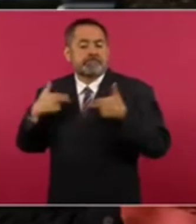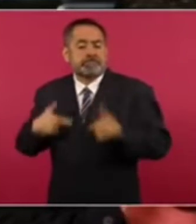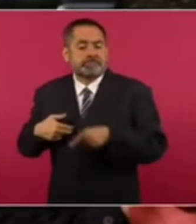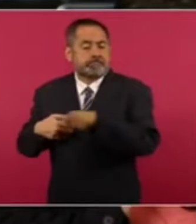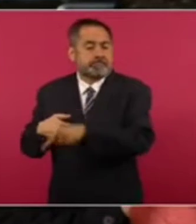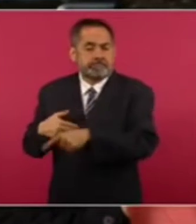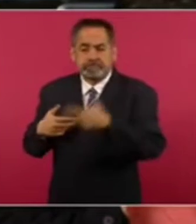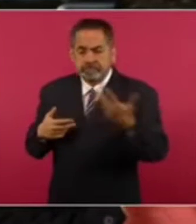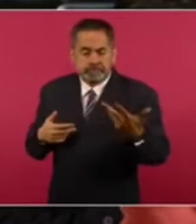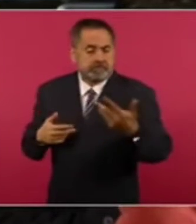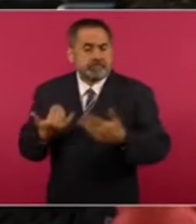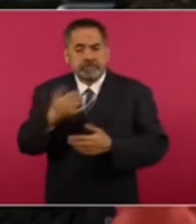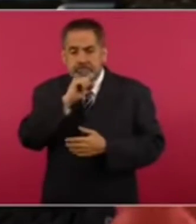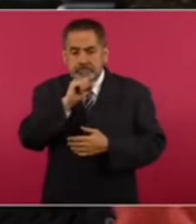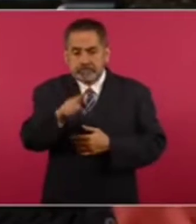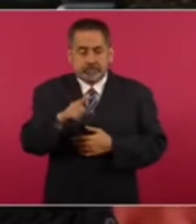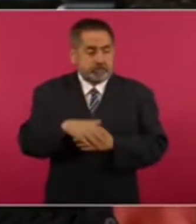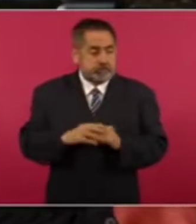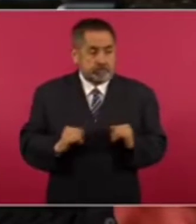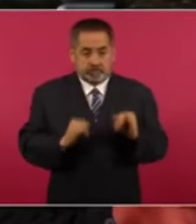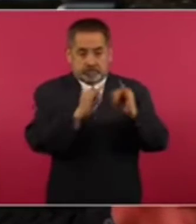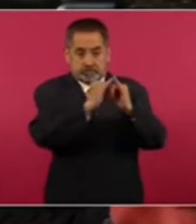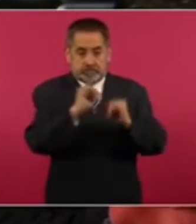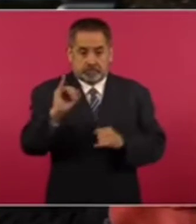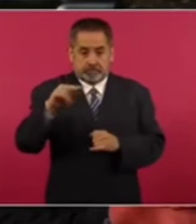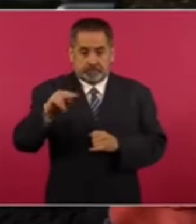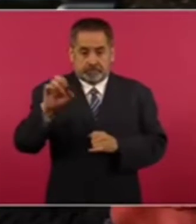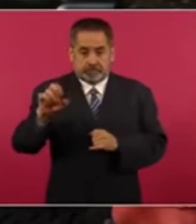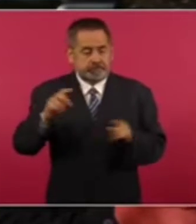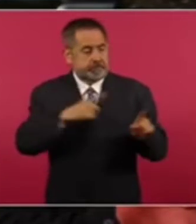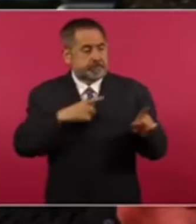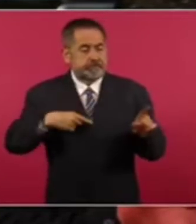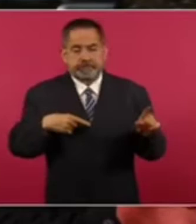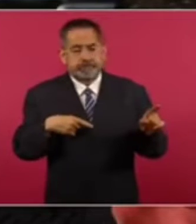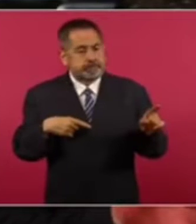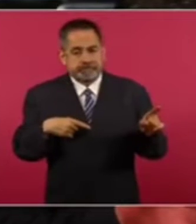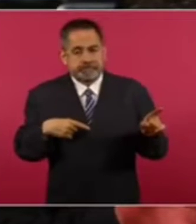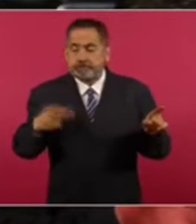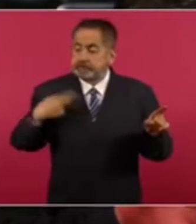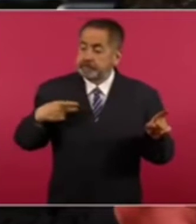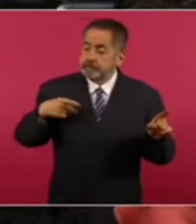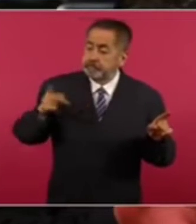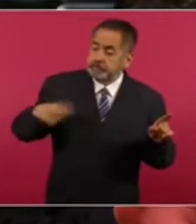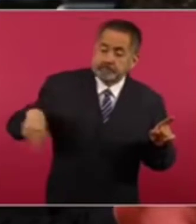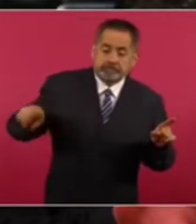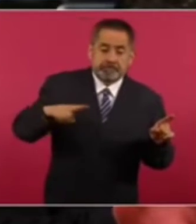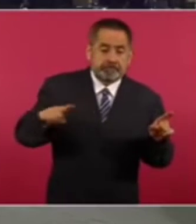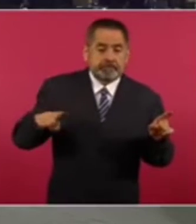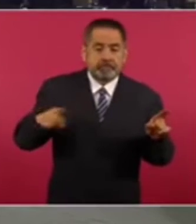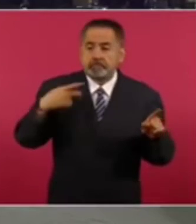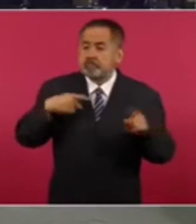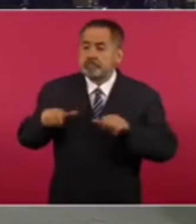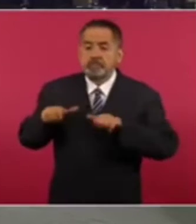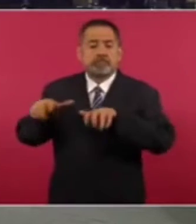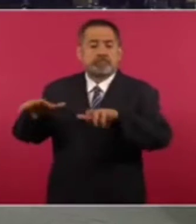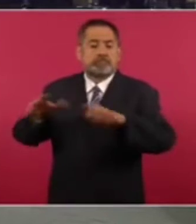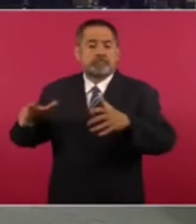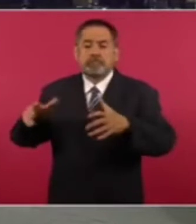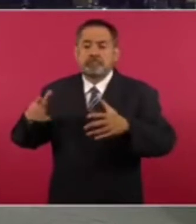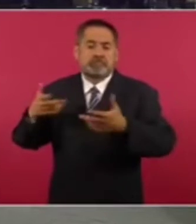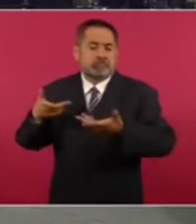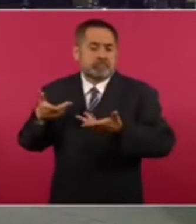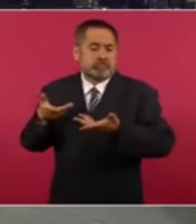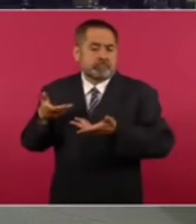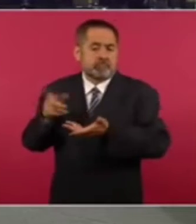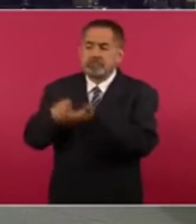haciendo. Y además olvida el Instituto Nacional Electoral que las personas públicas, sobre todo